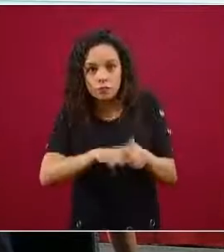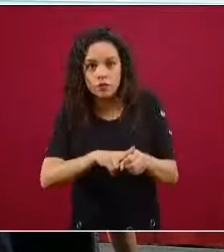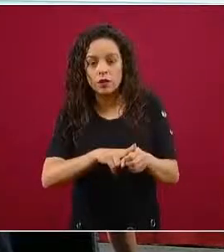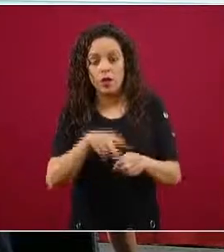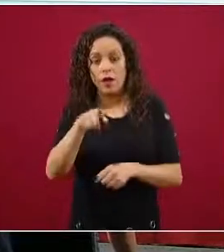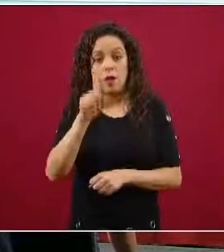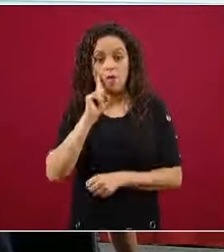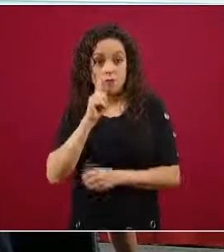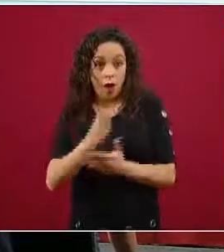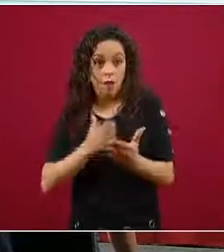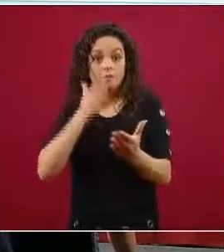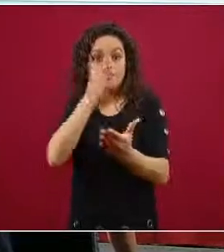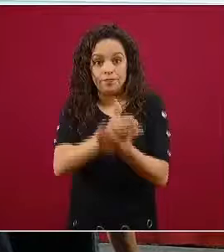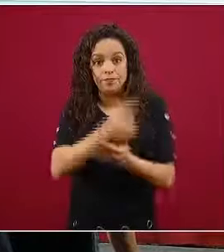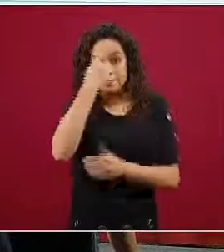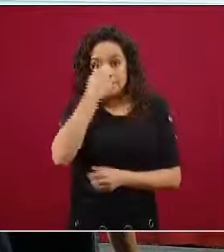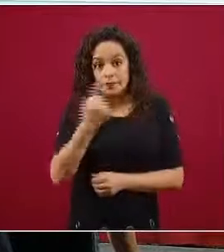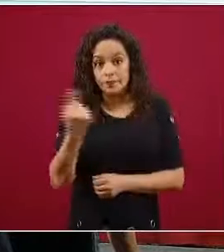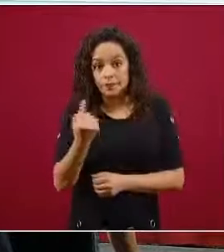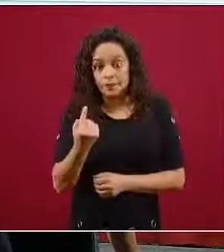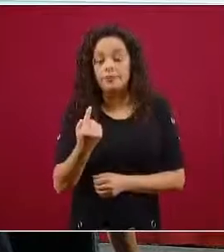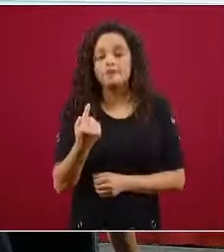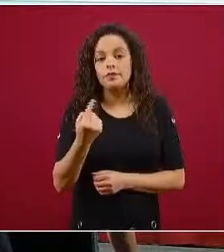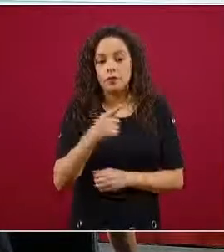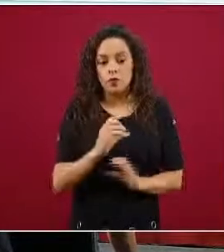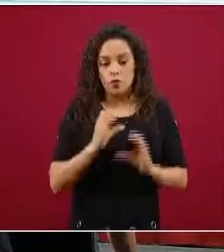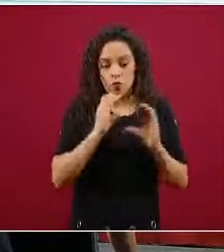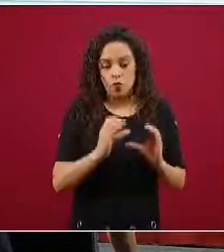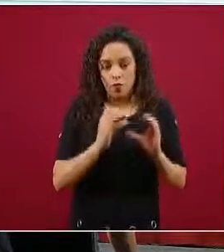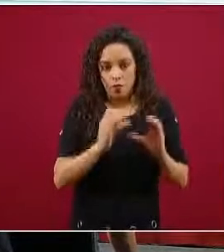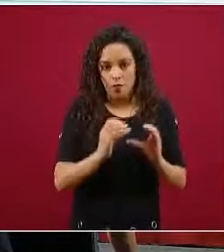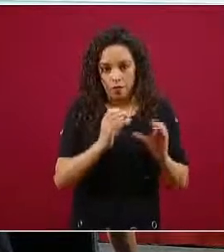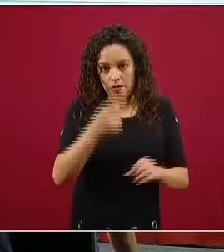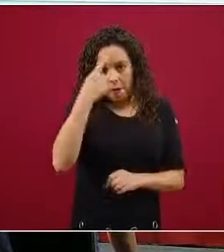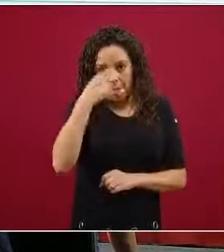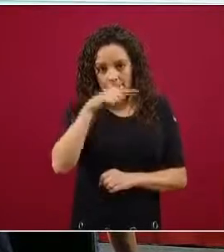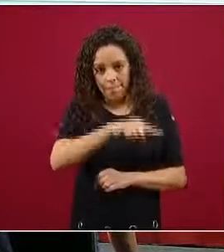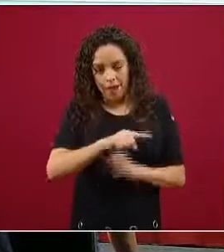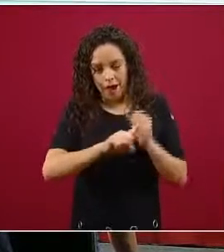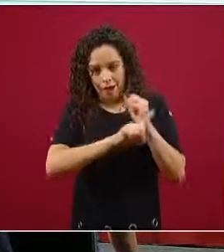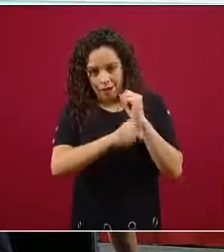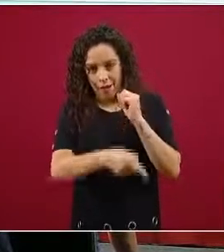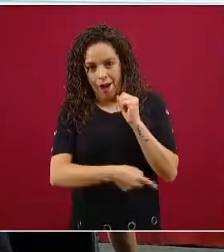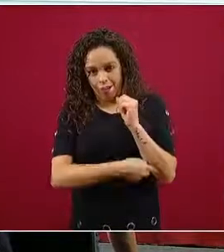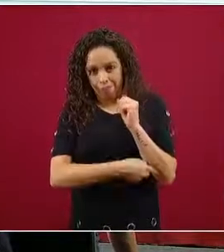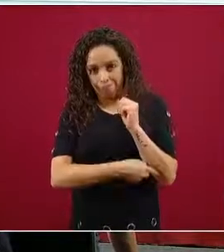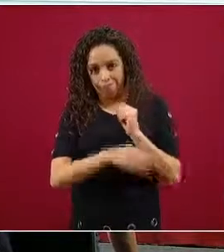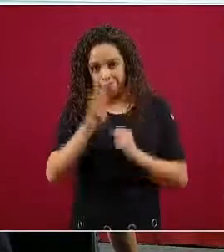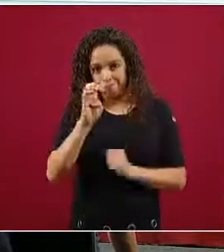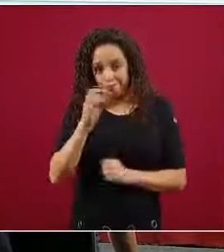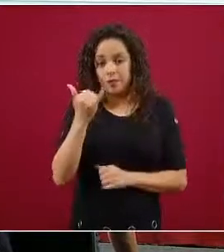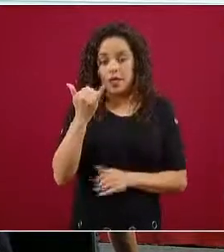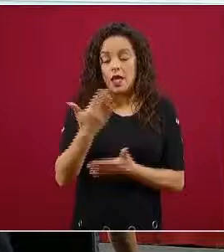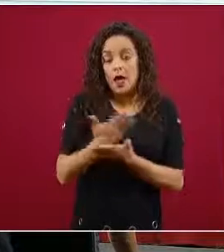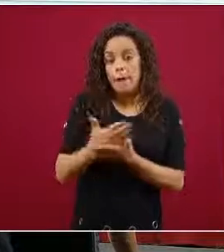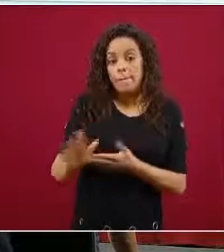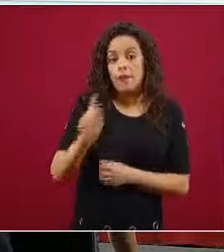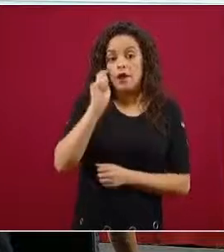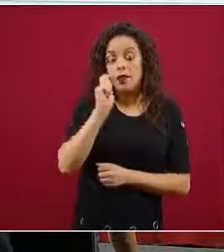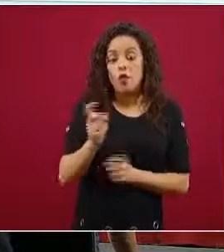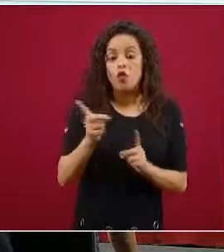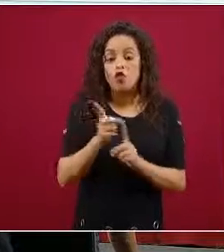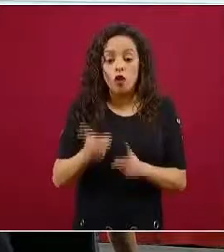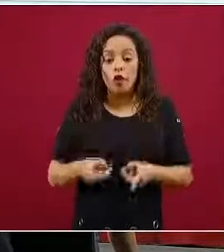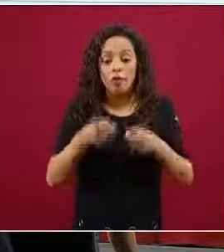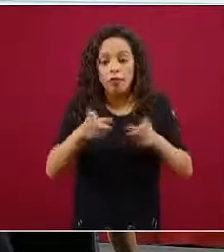a llevar no solamente el control prenatal del que hablábamos, pero donde va a llevar la atención del nacimiento.